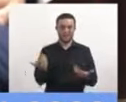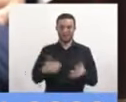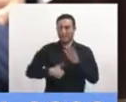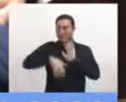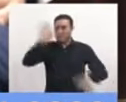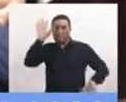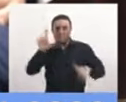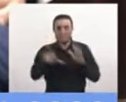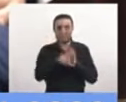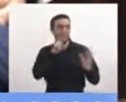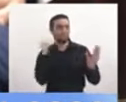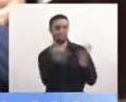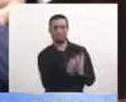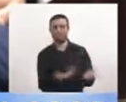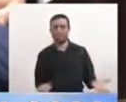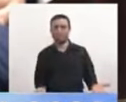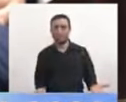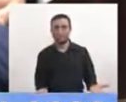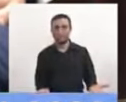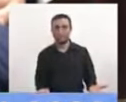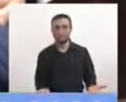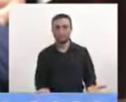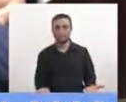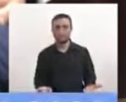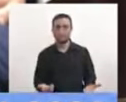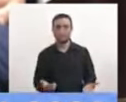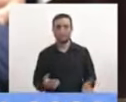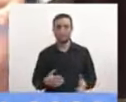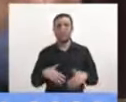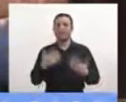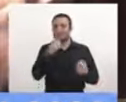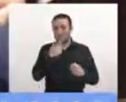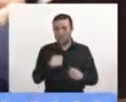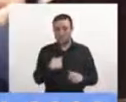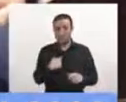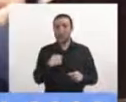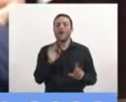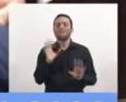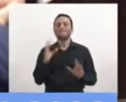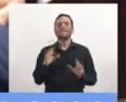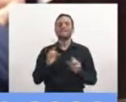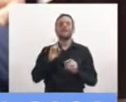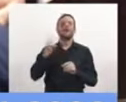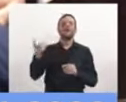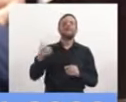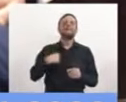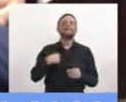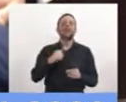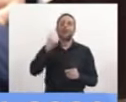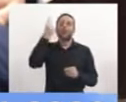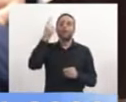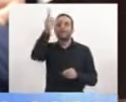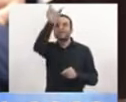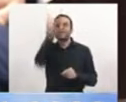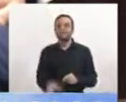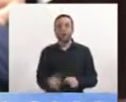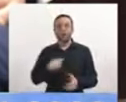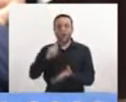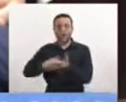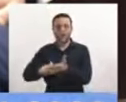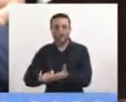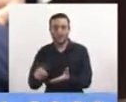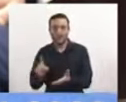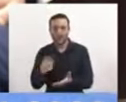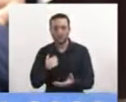alguien inscribe en un lugar, yo qué sé si me hace saltar después la fila o no. Por eso es mejor cuando las inscripciones son automáticas, son online, se pueden